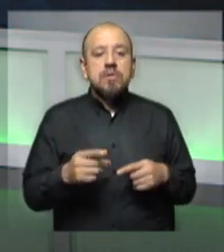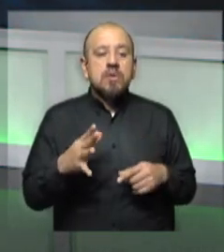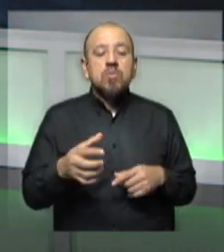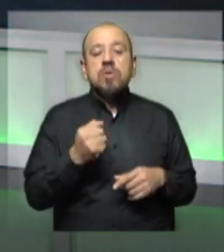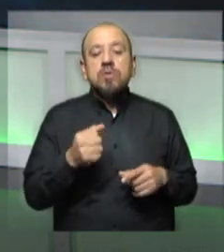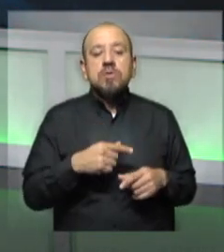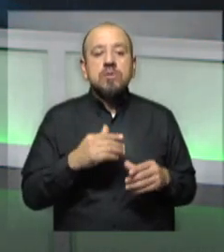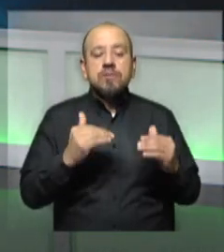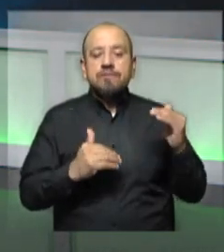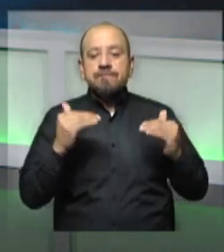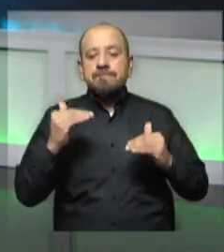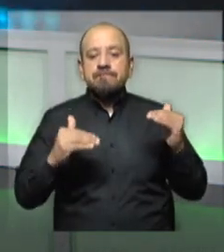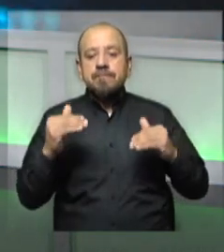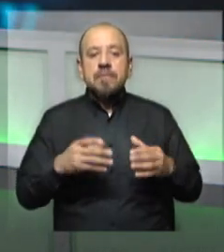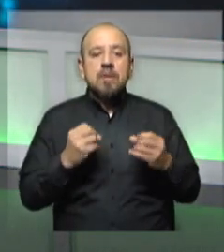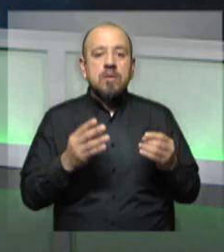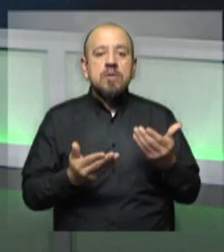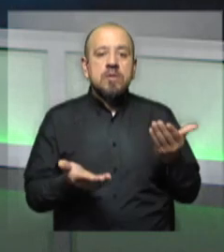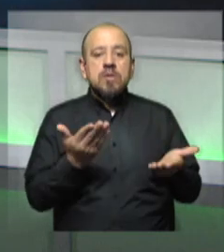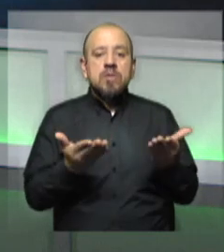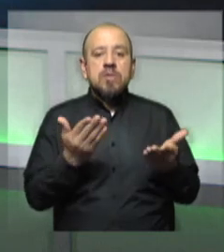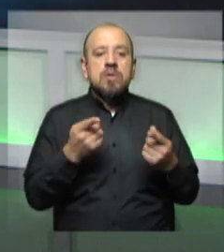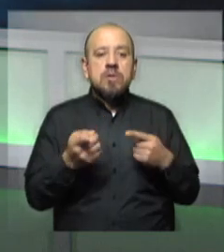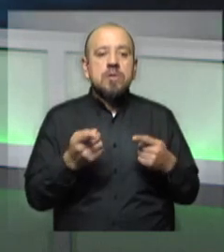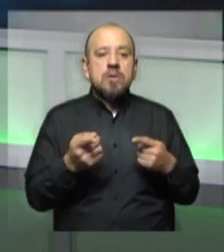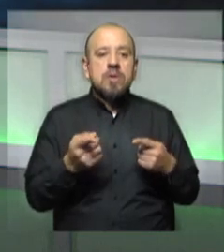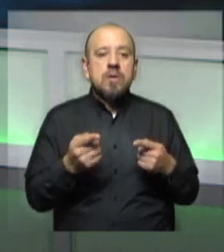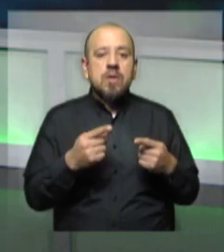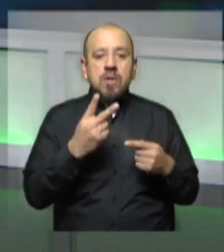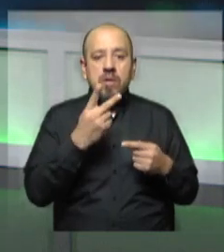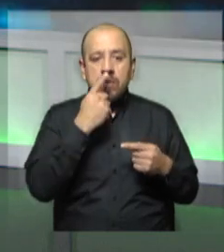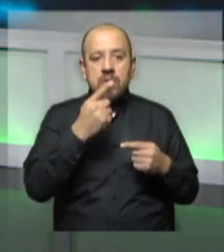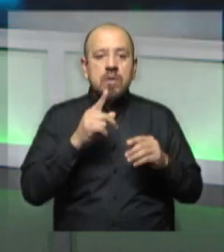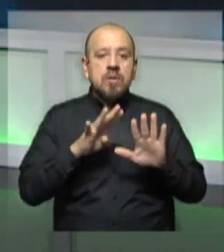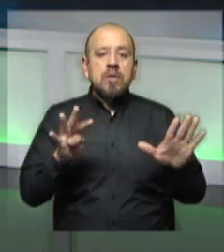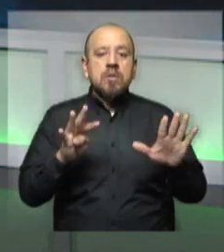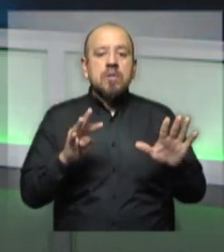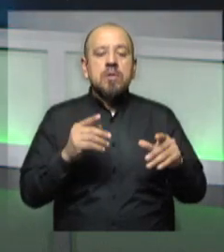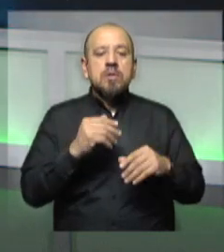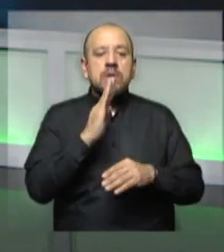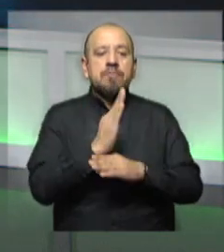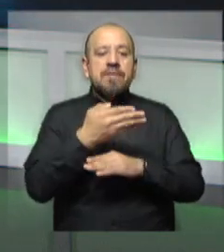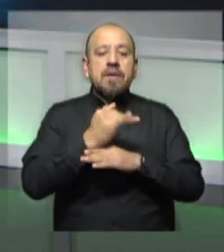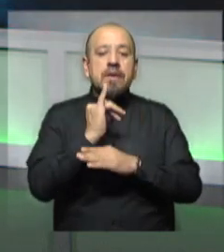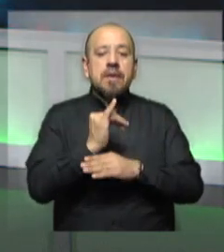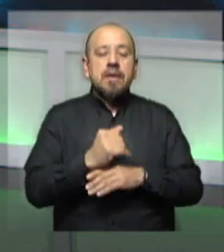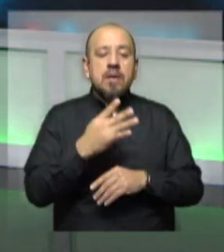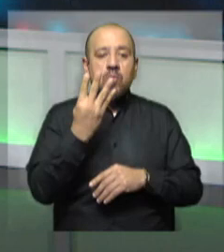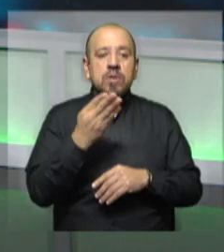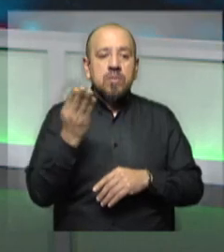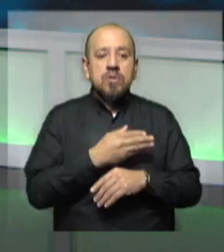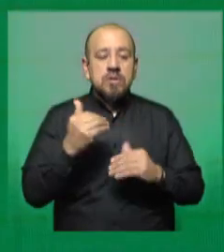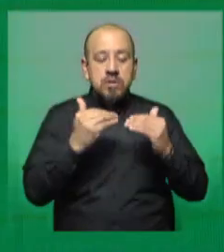recuperación esa heterogeneidad y la recuperación porque si lo comparamos con este umbral pre pandemia 2019 el producto interno bruto está casi 4%